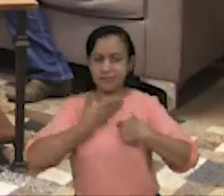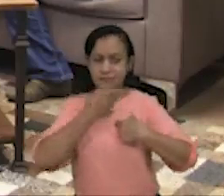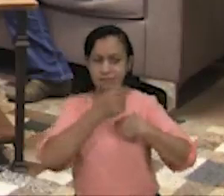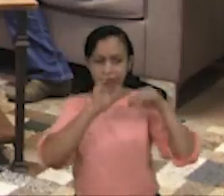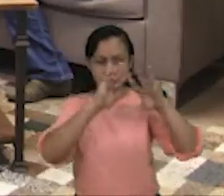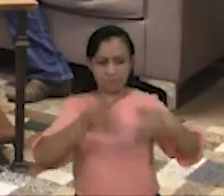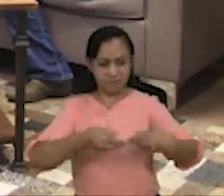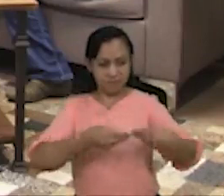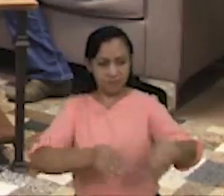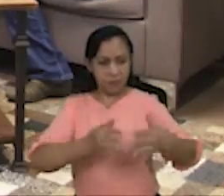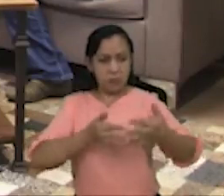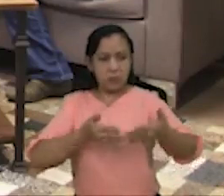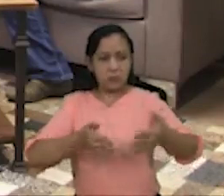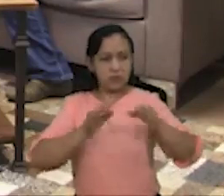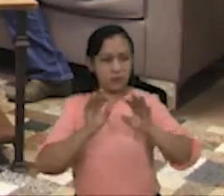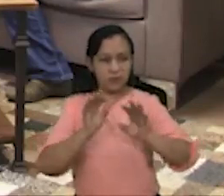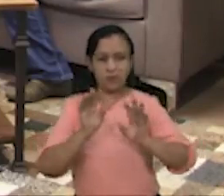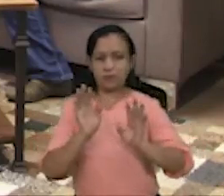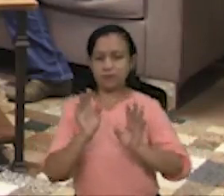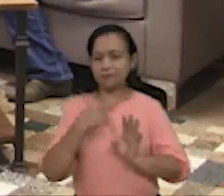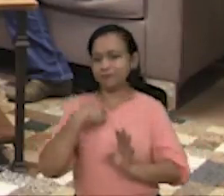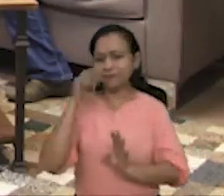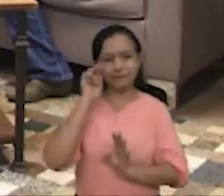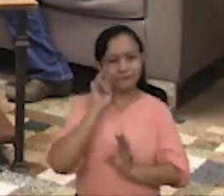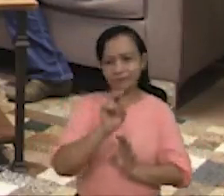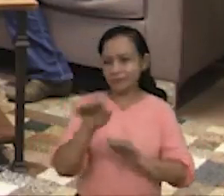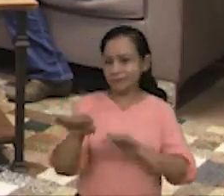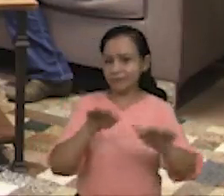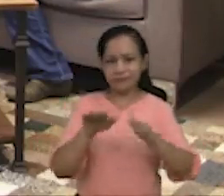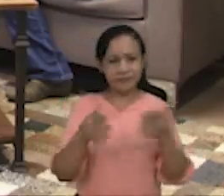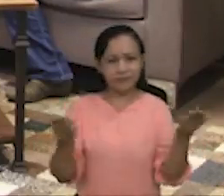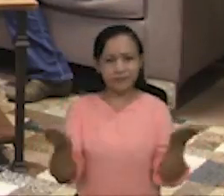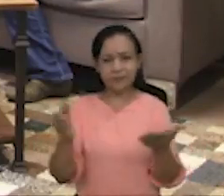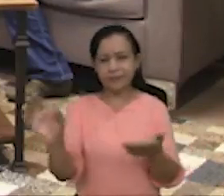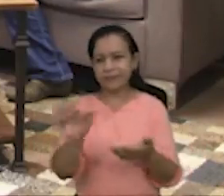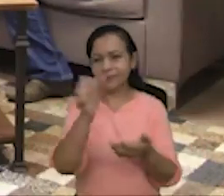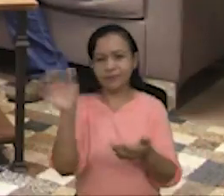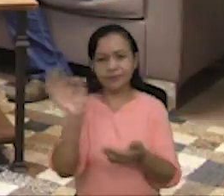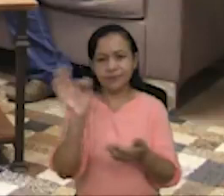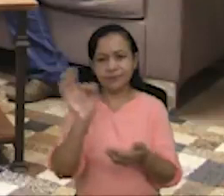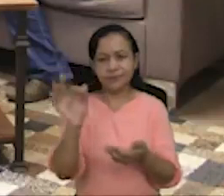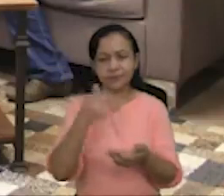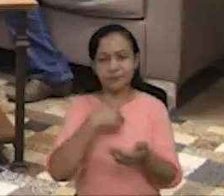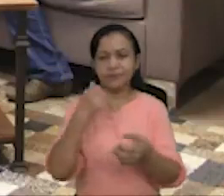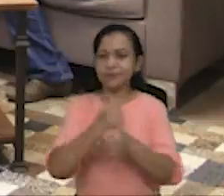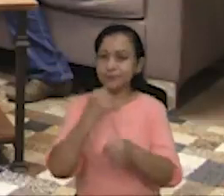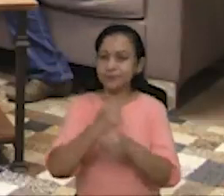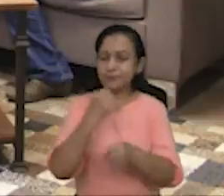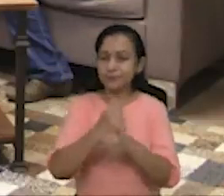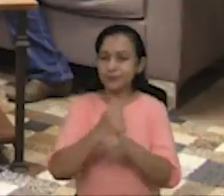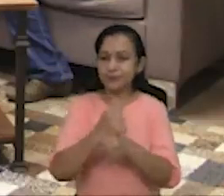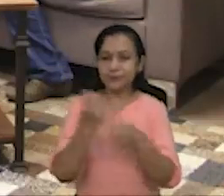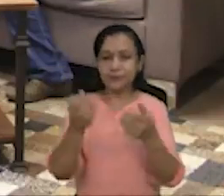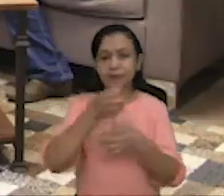lo que yo pienso. De igual manera, me parece que no podés ser de otra manera cuando estás trabajando en la producción